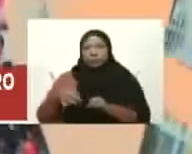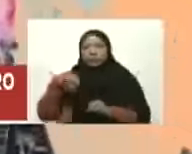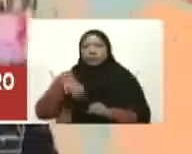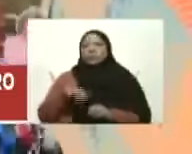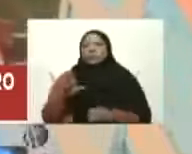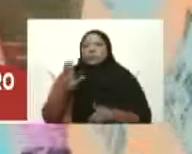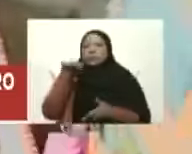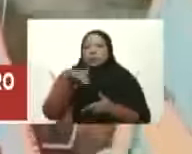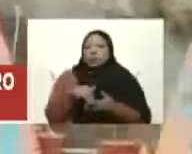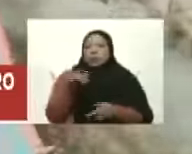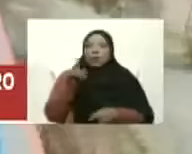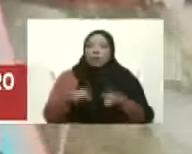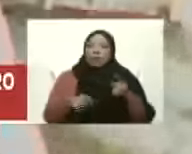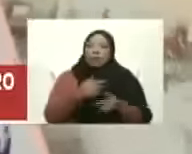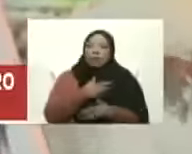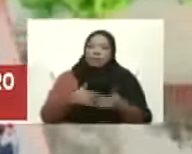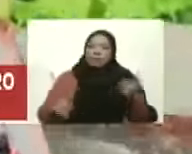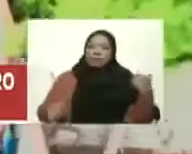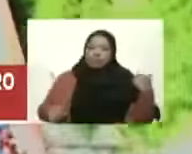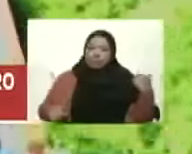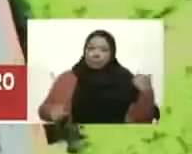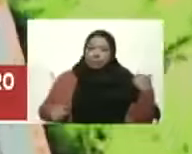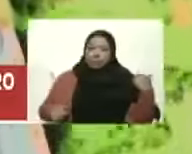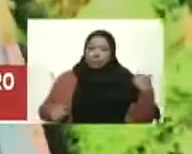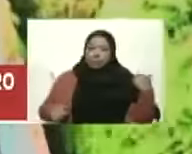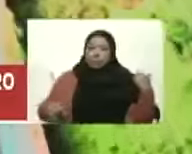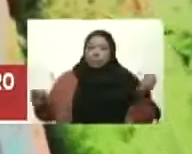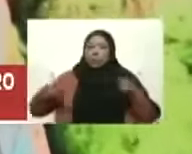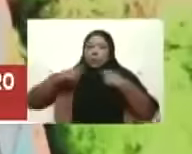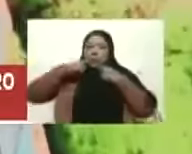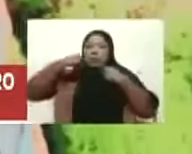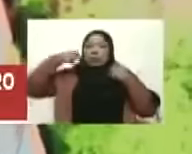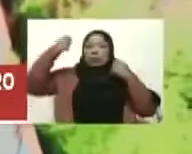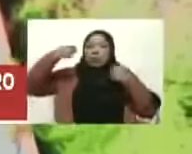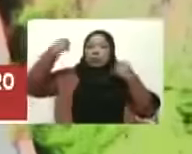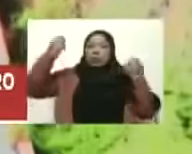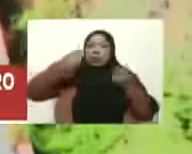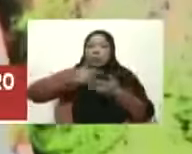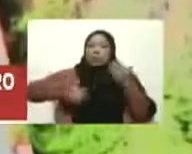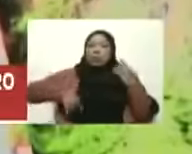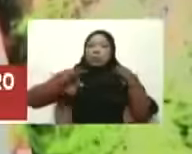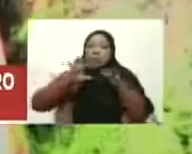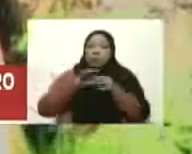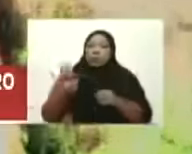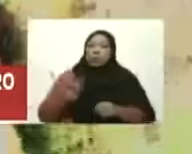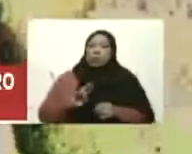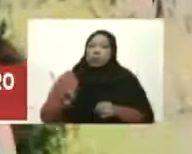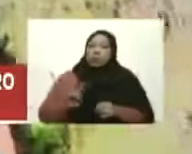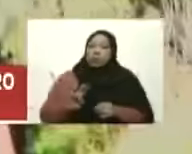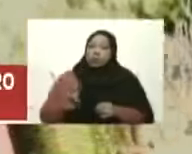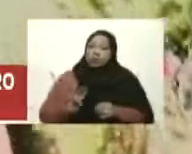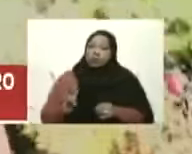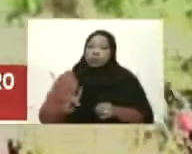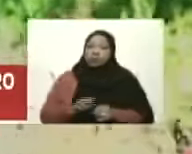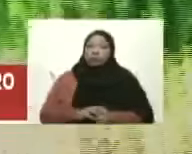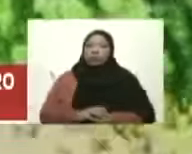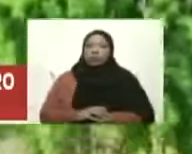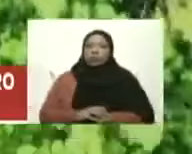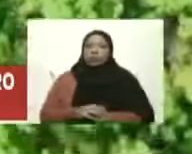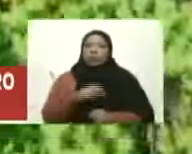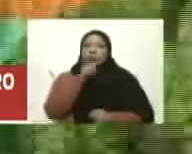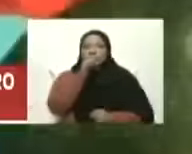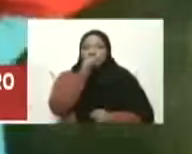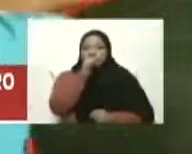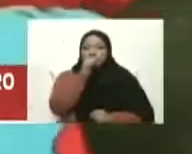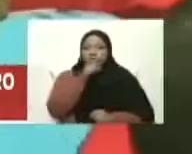Miranda, al vicepresidente de propaganda electoral del Partido Socialista Unido de Venezuela, Jorge Rodríguez,